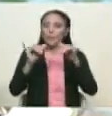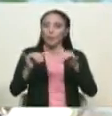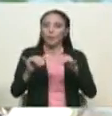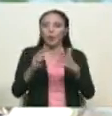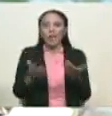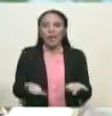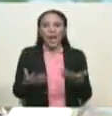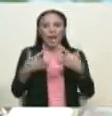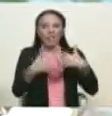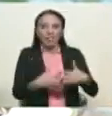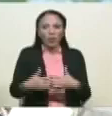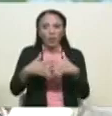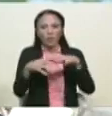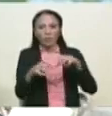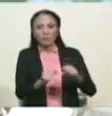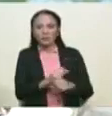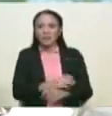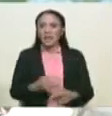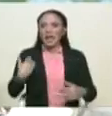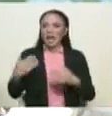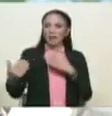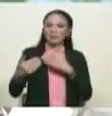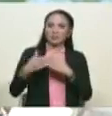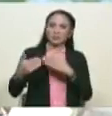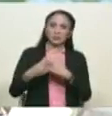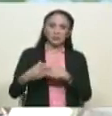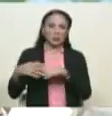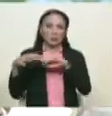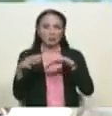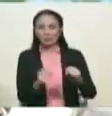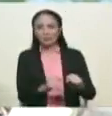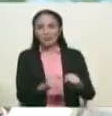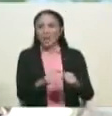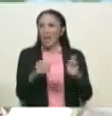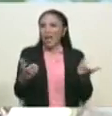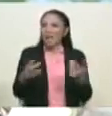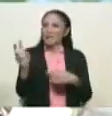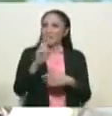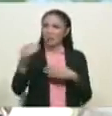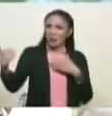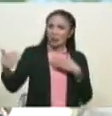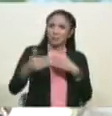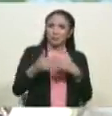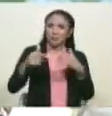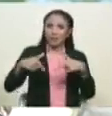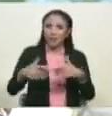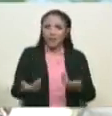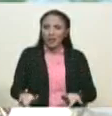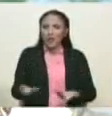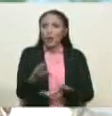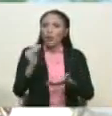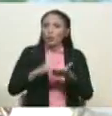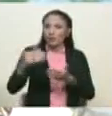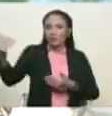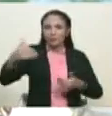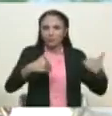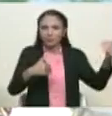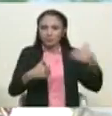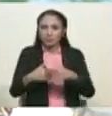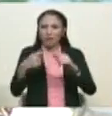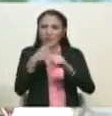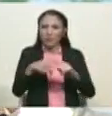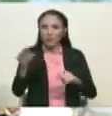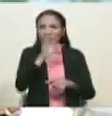proimperialista, hablando de invasiones, de intervencionismo, a Venezuela no la va a invadir nadie, compadre, a Venezuela no la va a intervenir